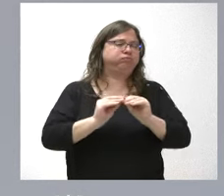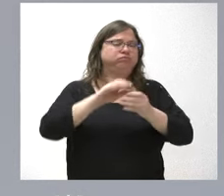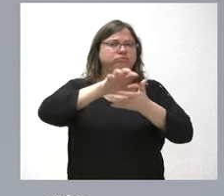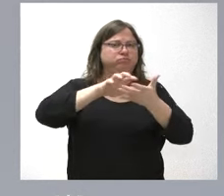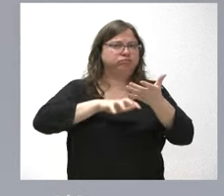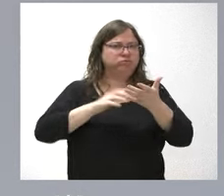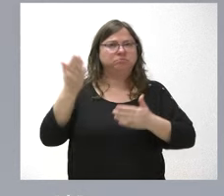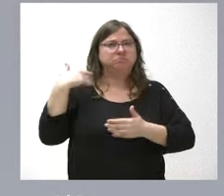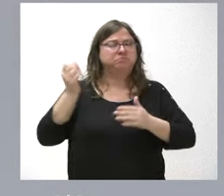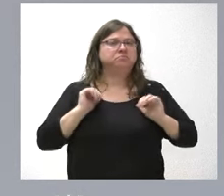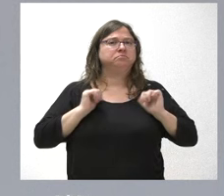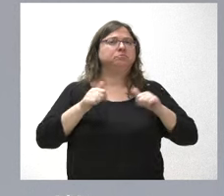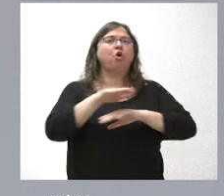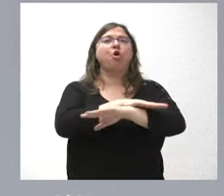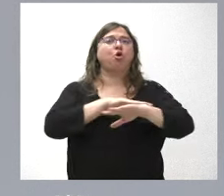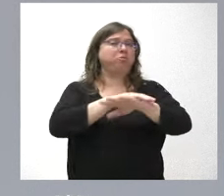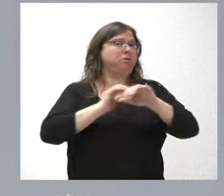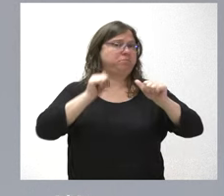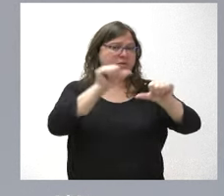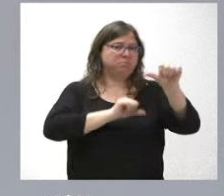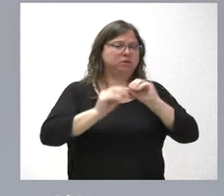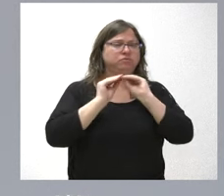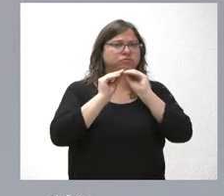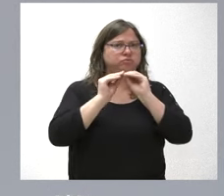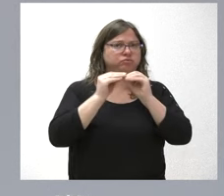conformación del Gobierno regional.